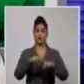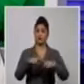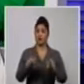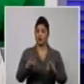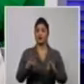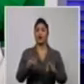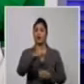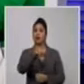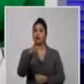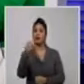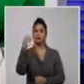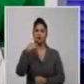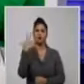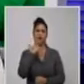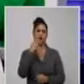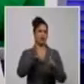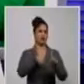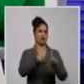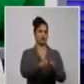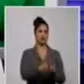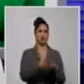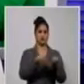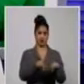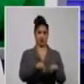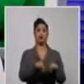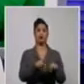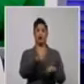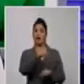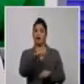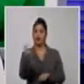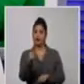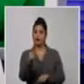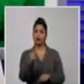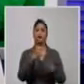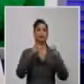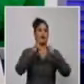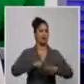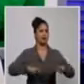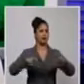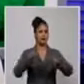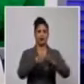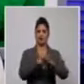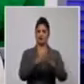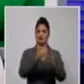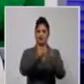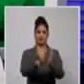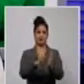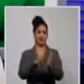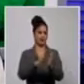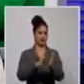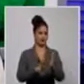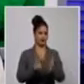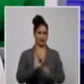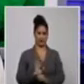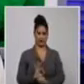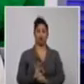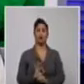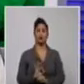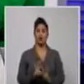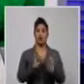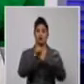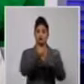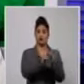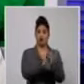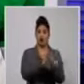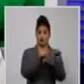se procesen en el mismo lugar donde se tomen, en la provincia donde se tomen. Se evita el tema del